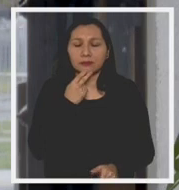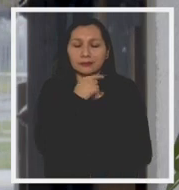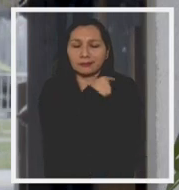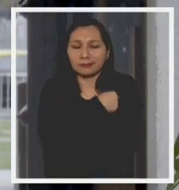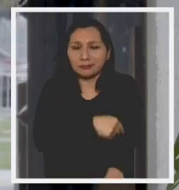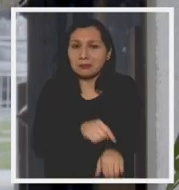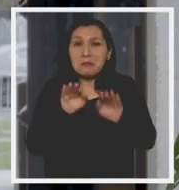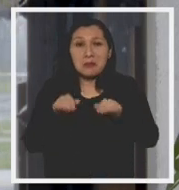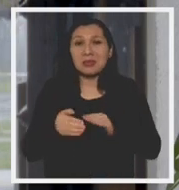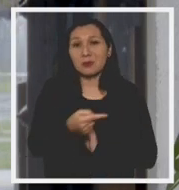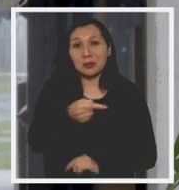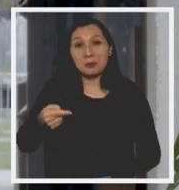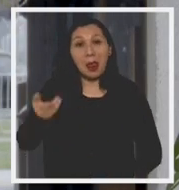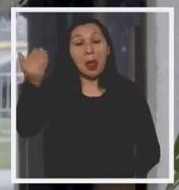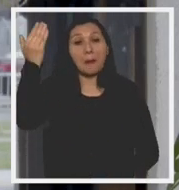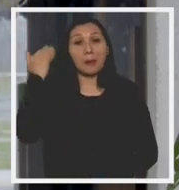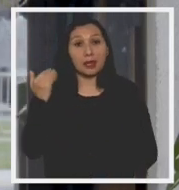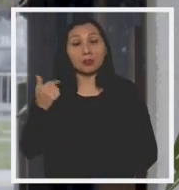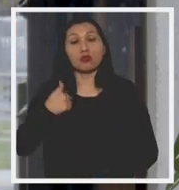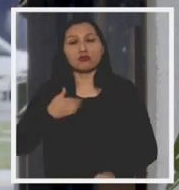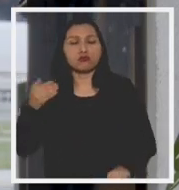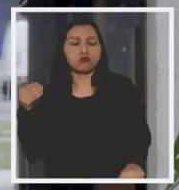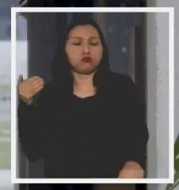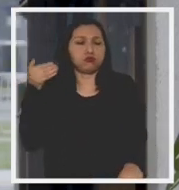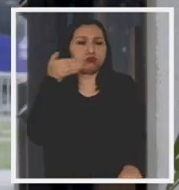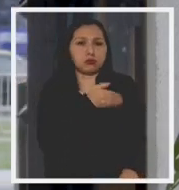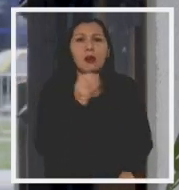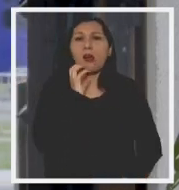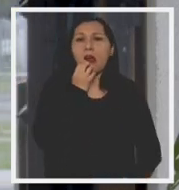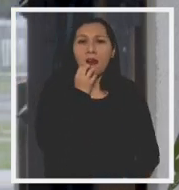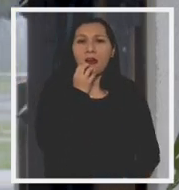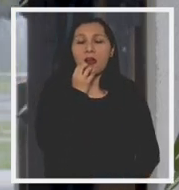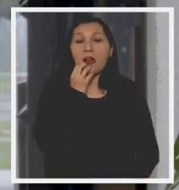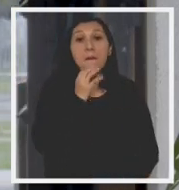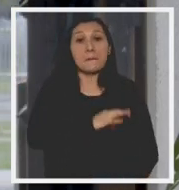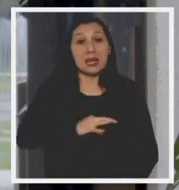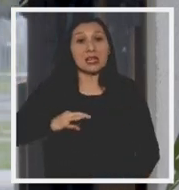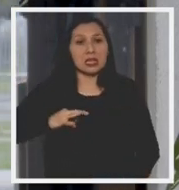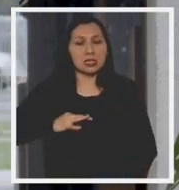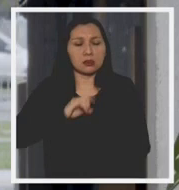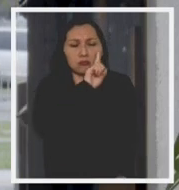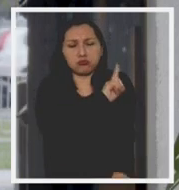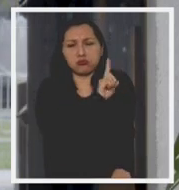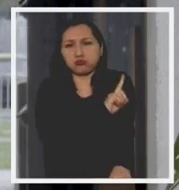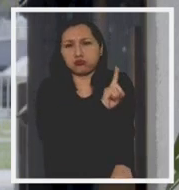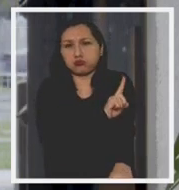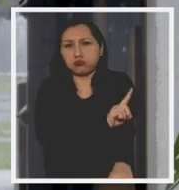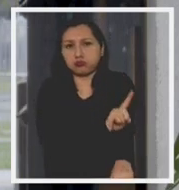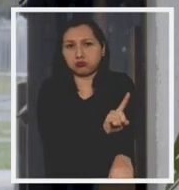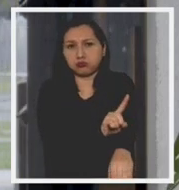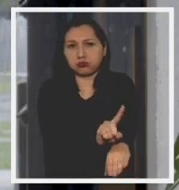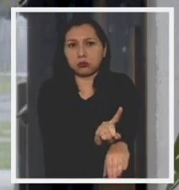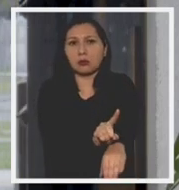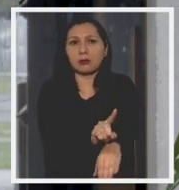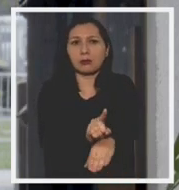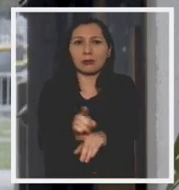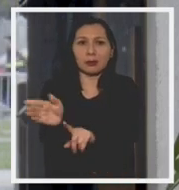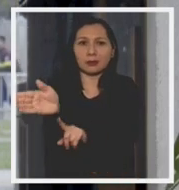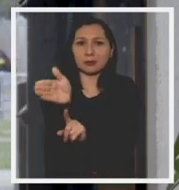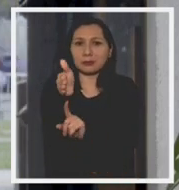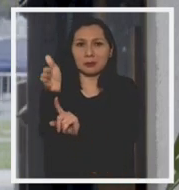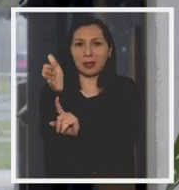tal como lo hicimos la semana pasada conmigo en Antofagasta y con el resto de nuestros ministros en cada una de las regiones de nuestra patria.